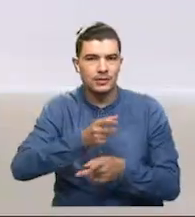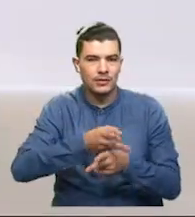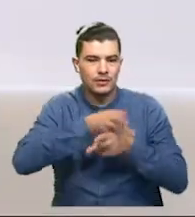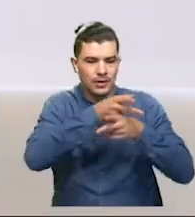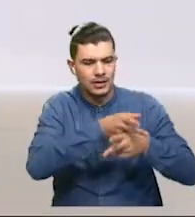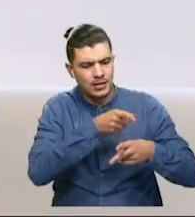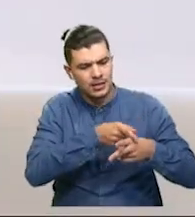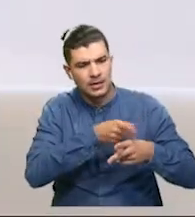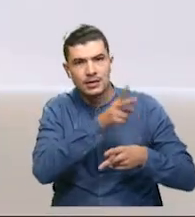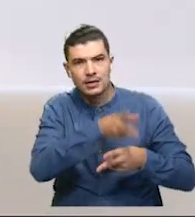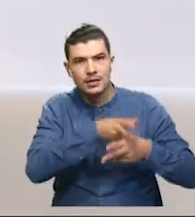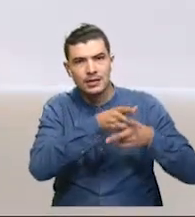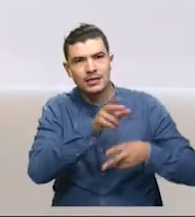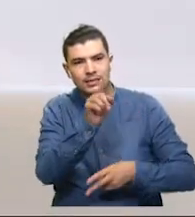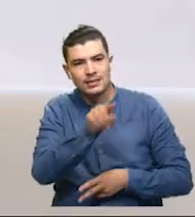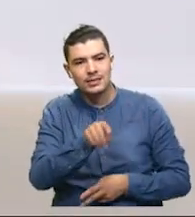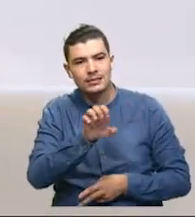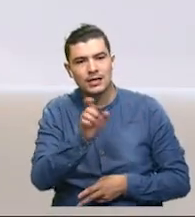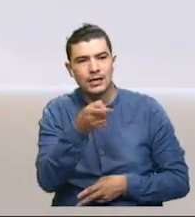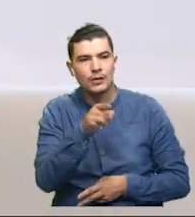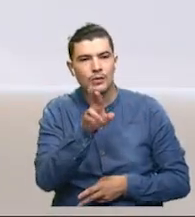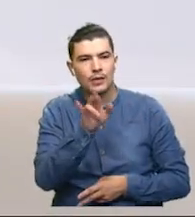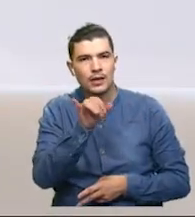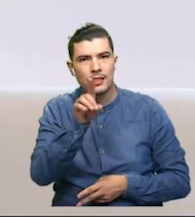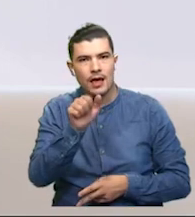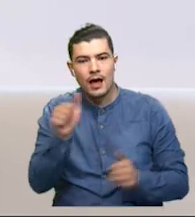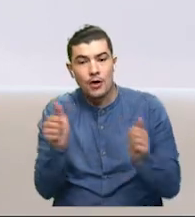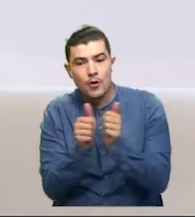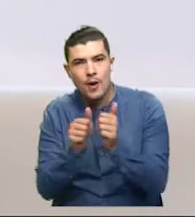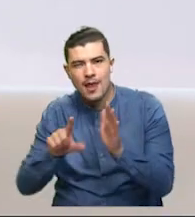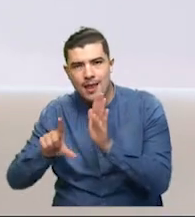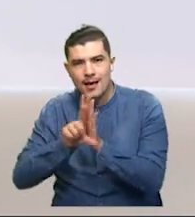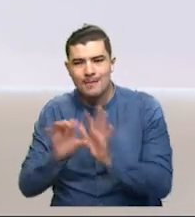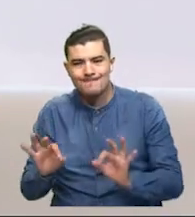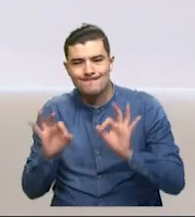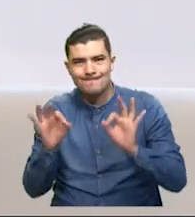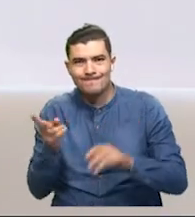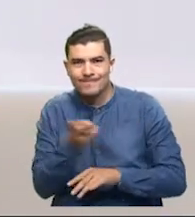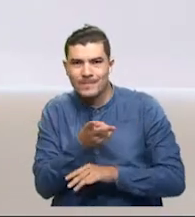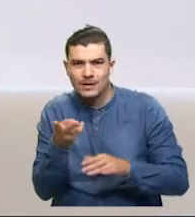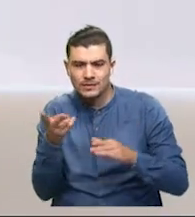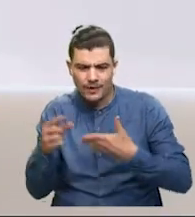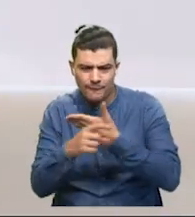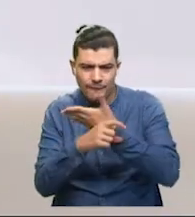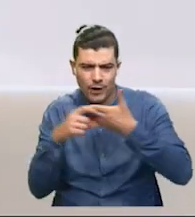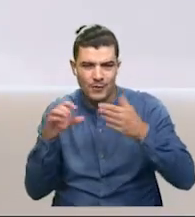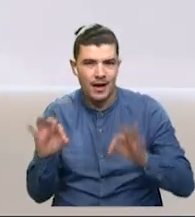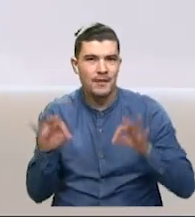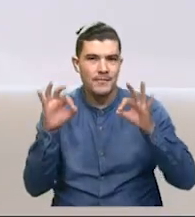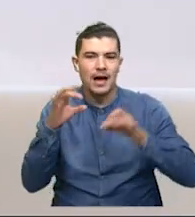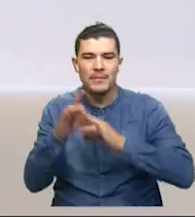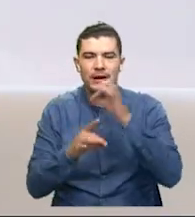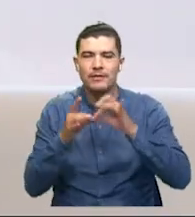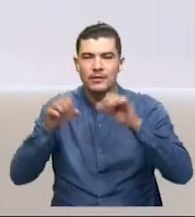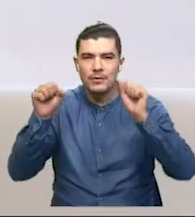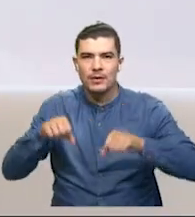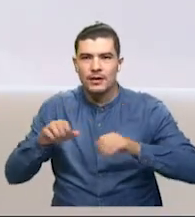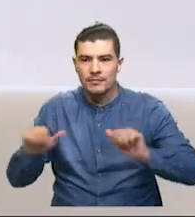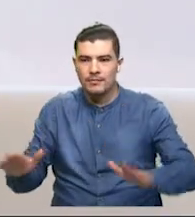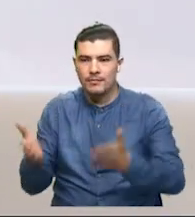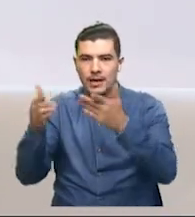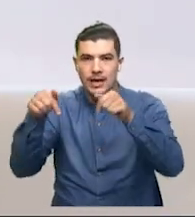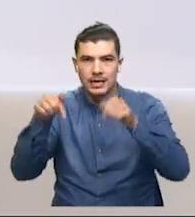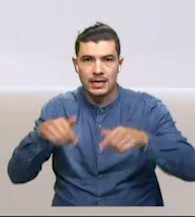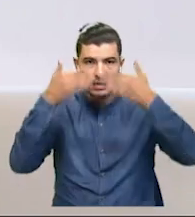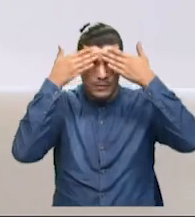muy especial y la legalidad es más importante. Seguridad con legalidad es uno de los componentes trascendentales aquí en Cimitarra.